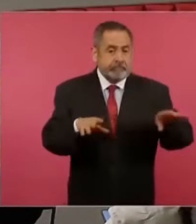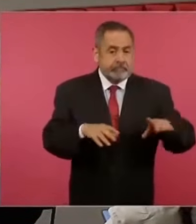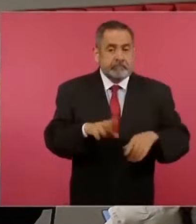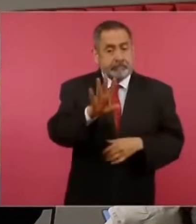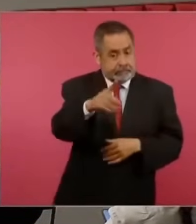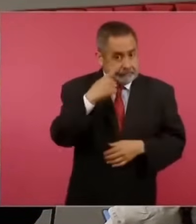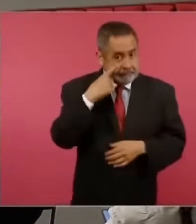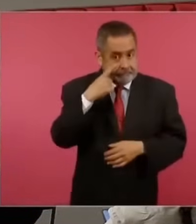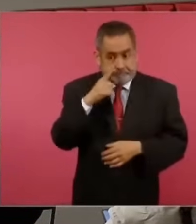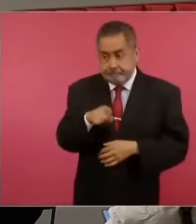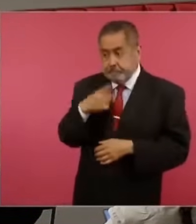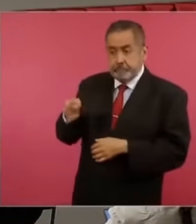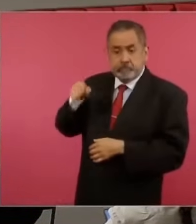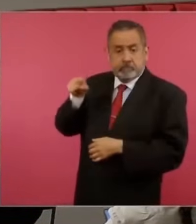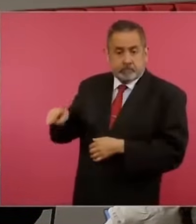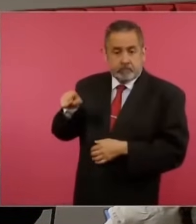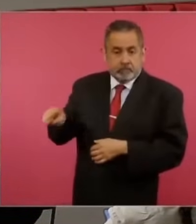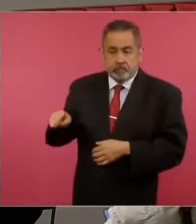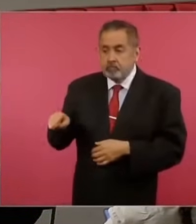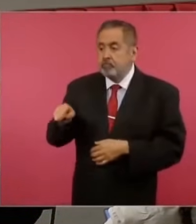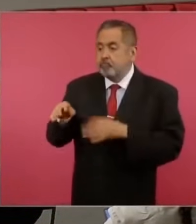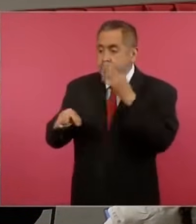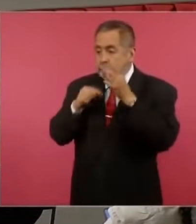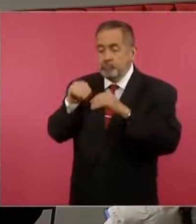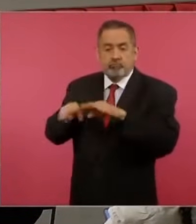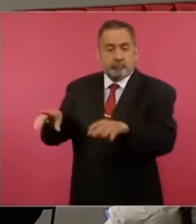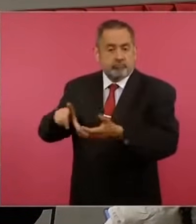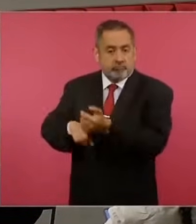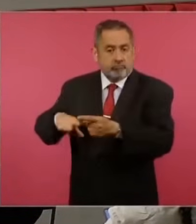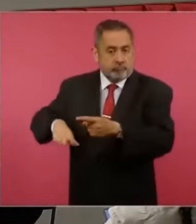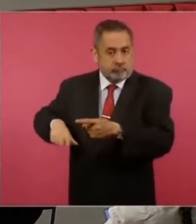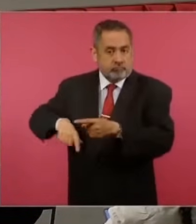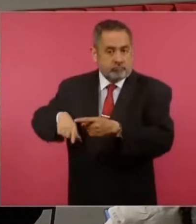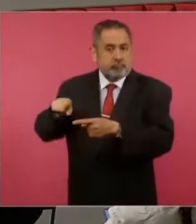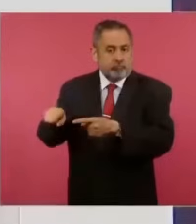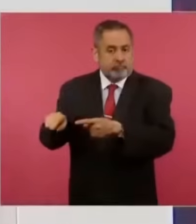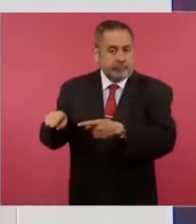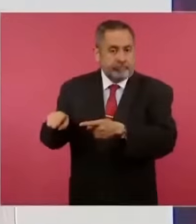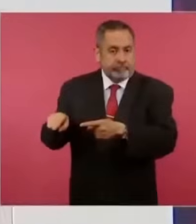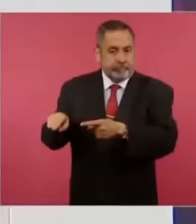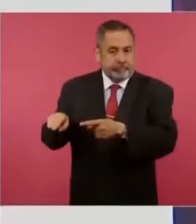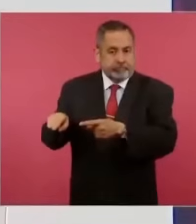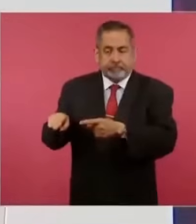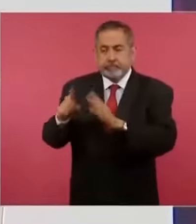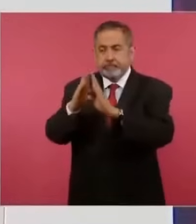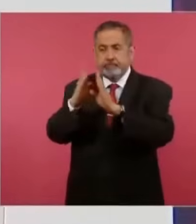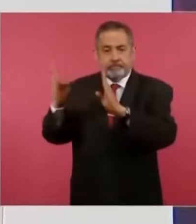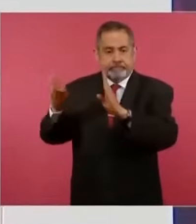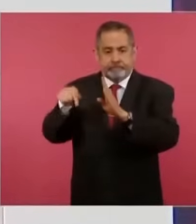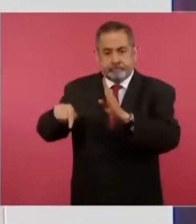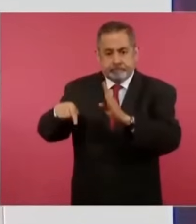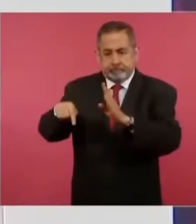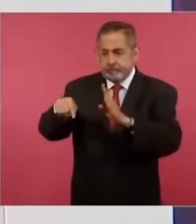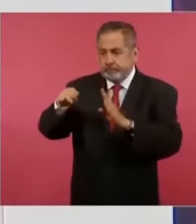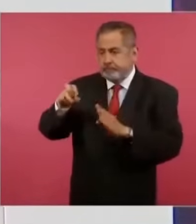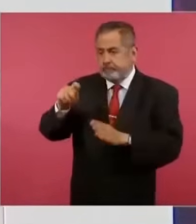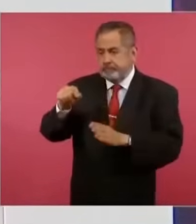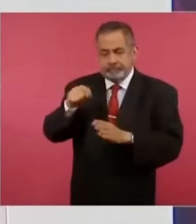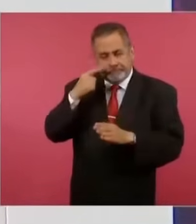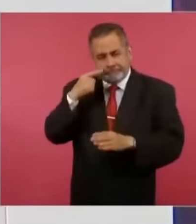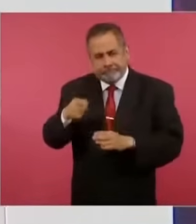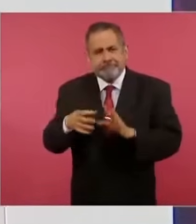podemos buscarla en la sección, repito, temas sociales, elecciones o política de la Biblioteca de Anuncios de Meta. Se